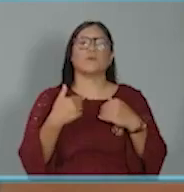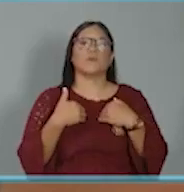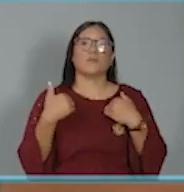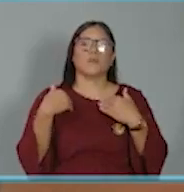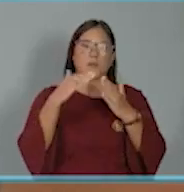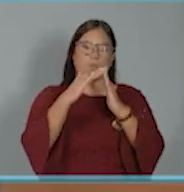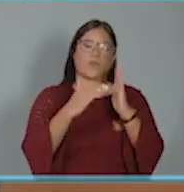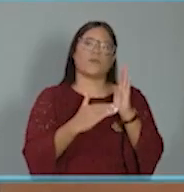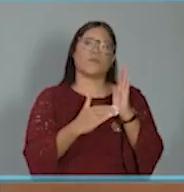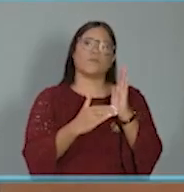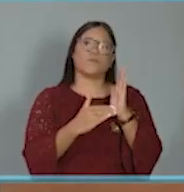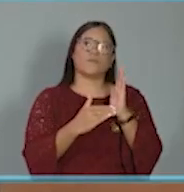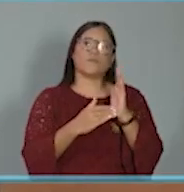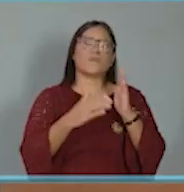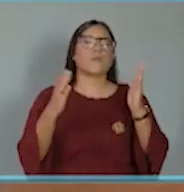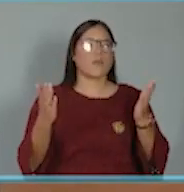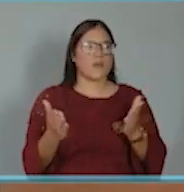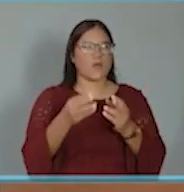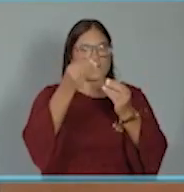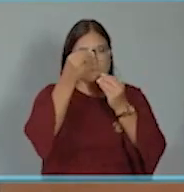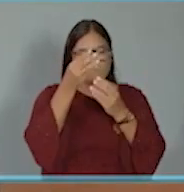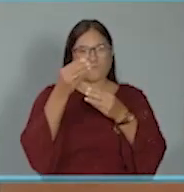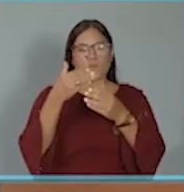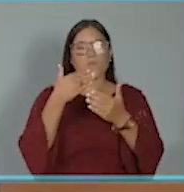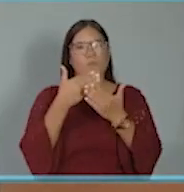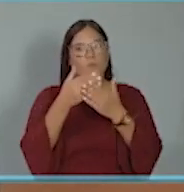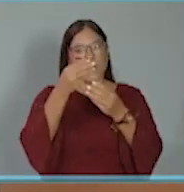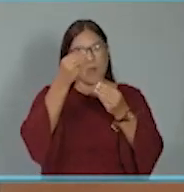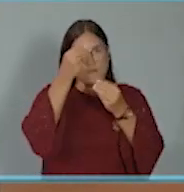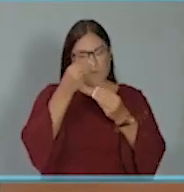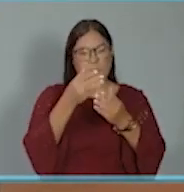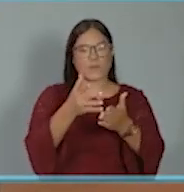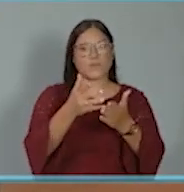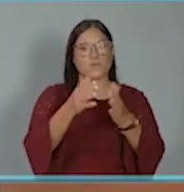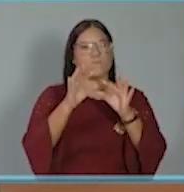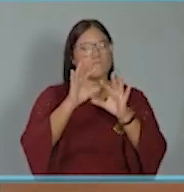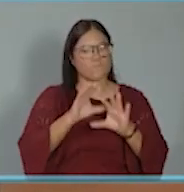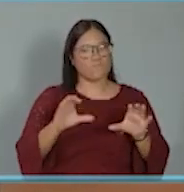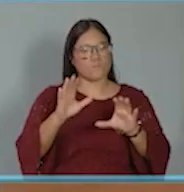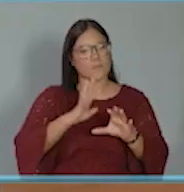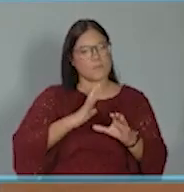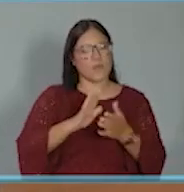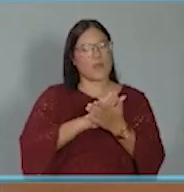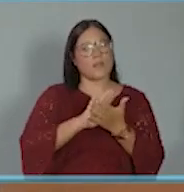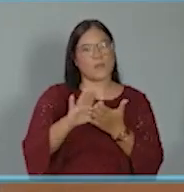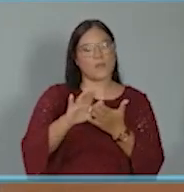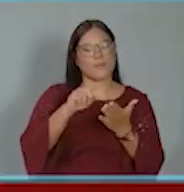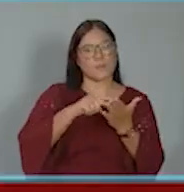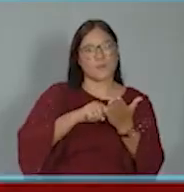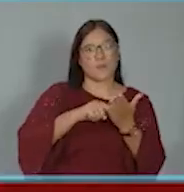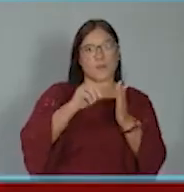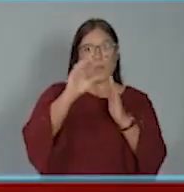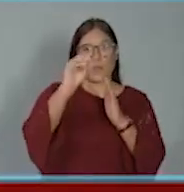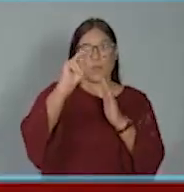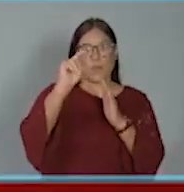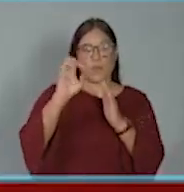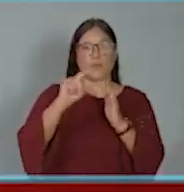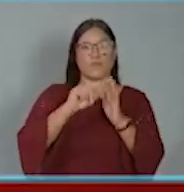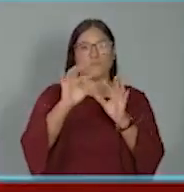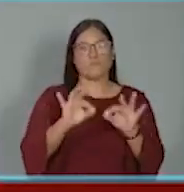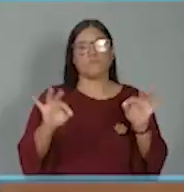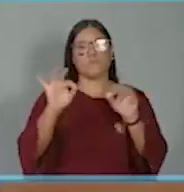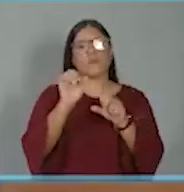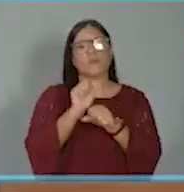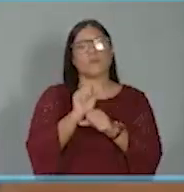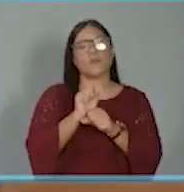tenemos de datos yo creo que hay que garantizar esa calidad y en eso estamos trabajando en la oficina nacional estadística para lograrlo De qué forma